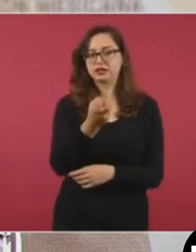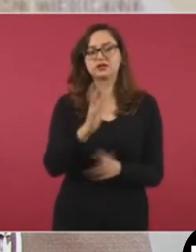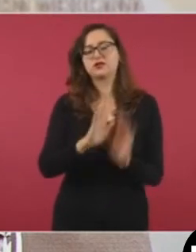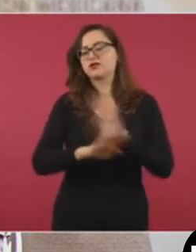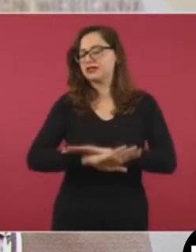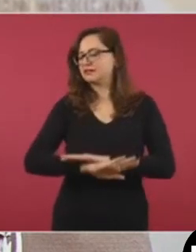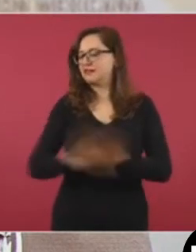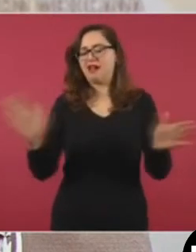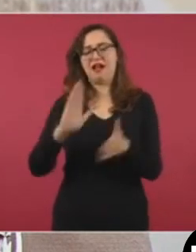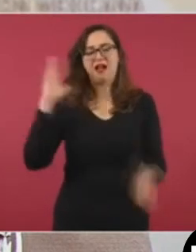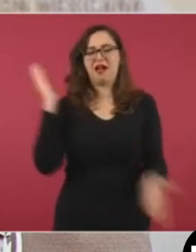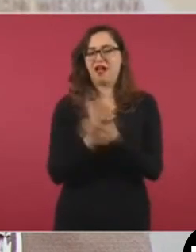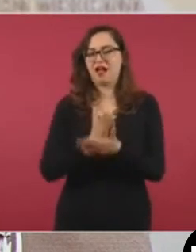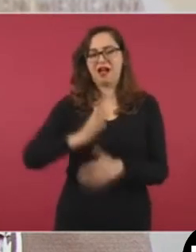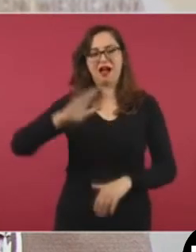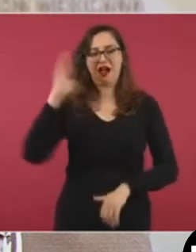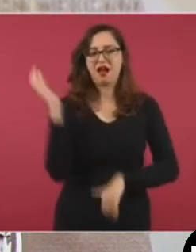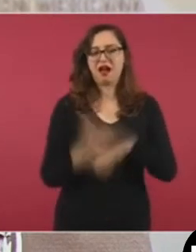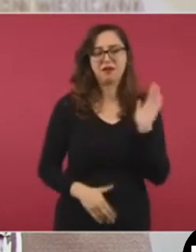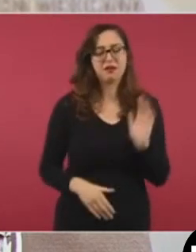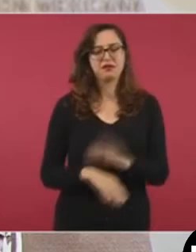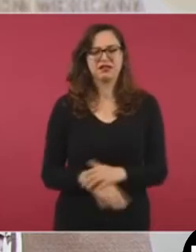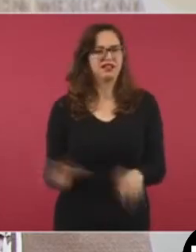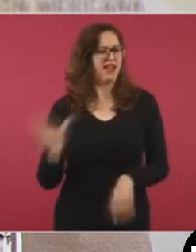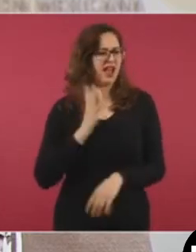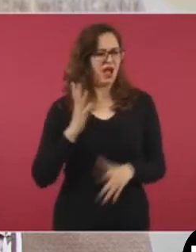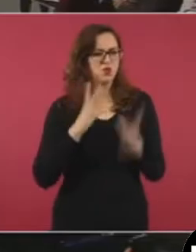todos, Ríos, Naranjo.